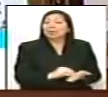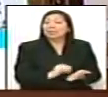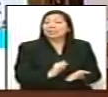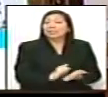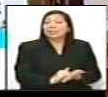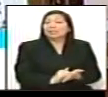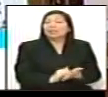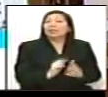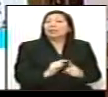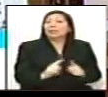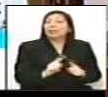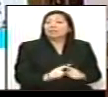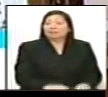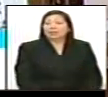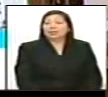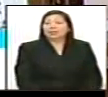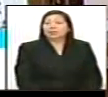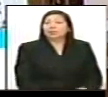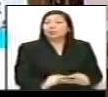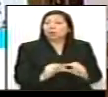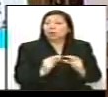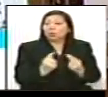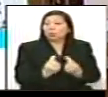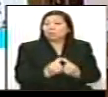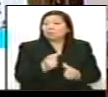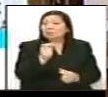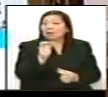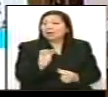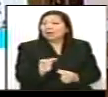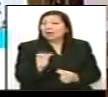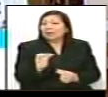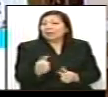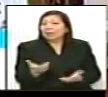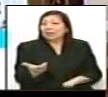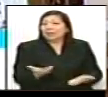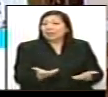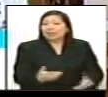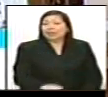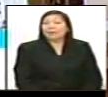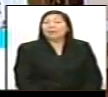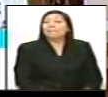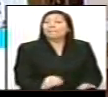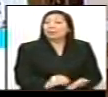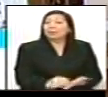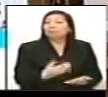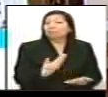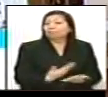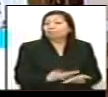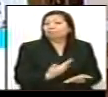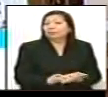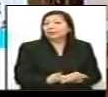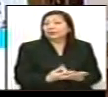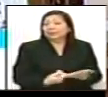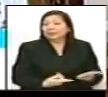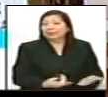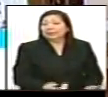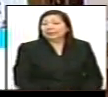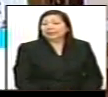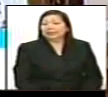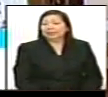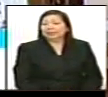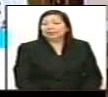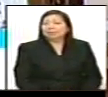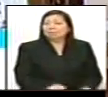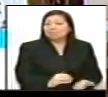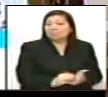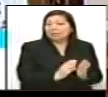más diverso sea el grupo de personas que toma una decisión, más probable es que esa decisión sea